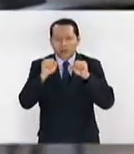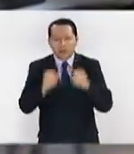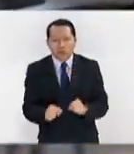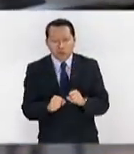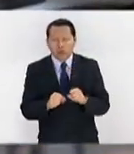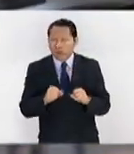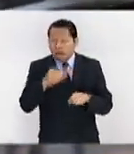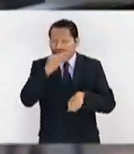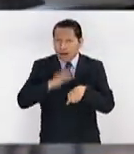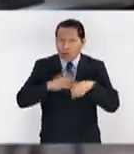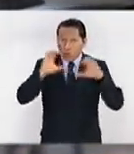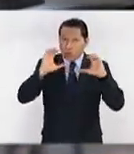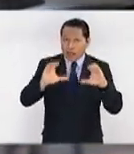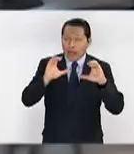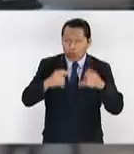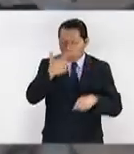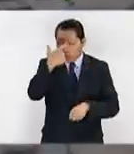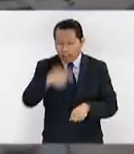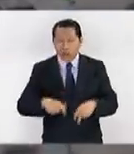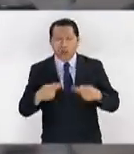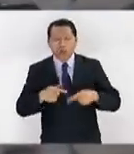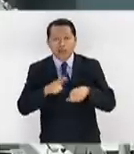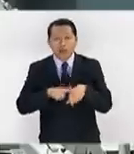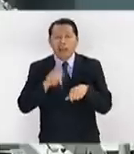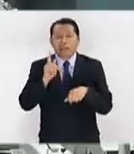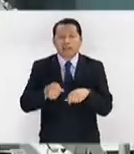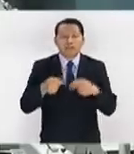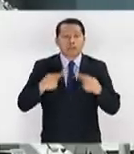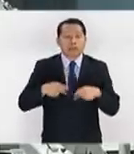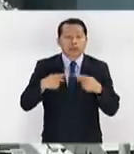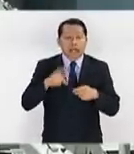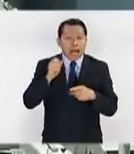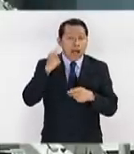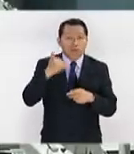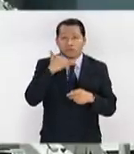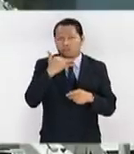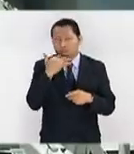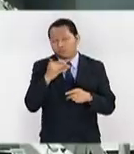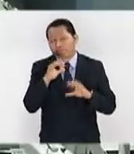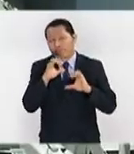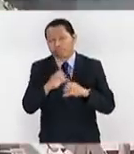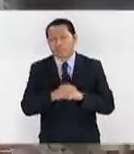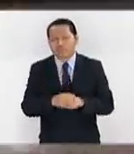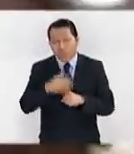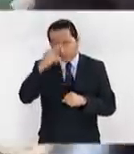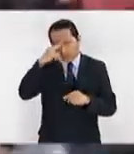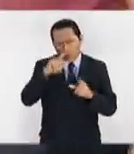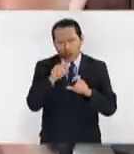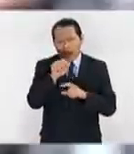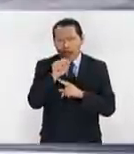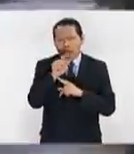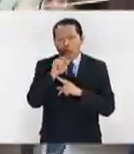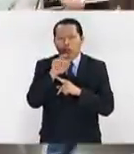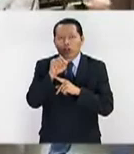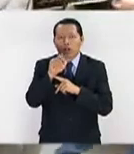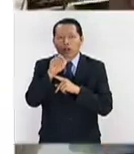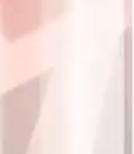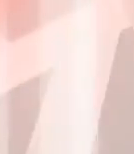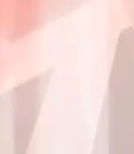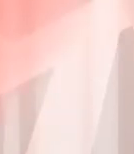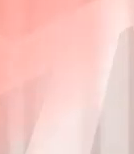cautelosos con los datos personales puede evitar que las personas sean víctimas de fraude. Para México al Día, Antonio López.